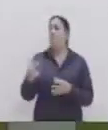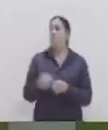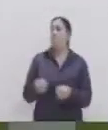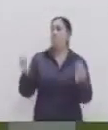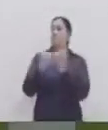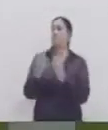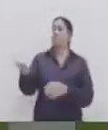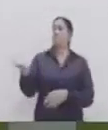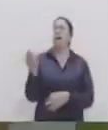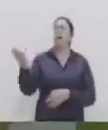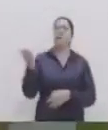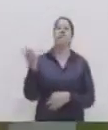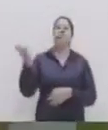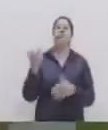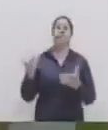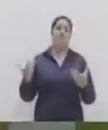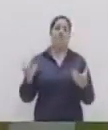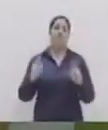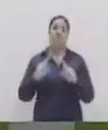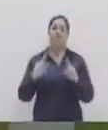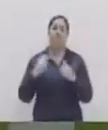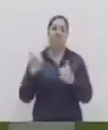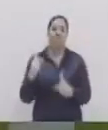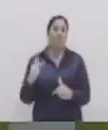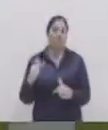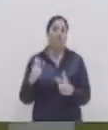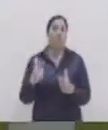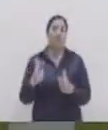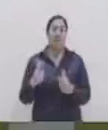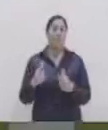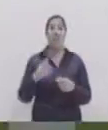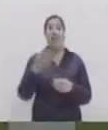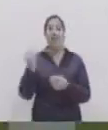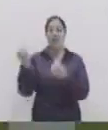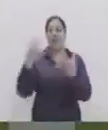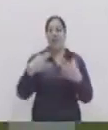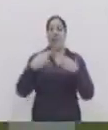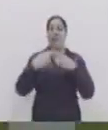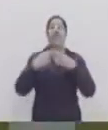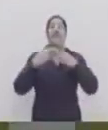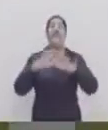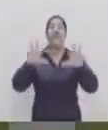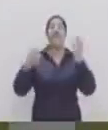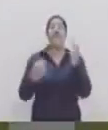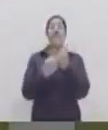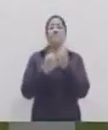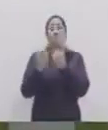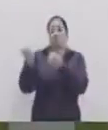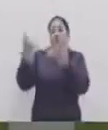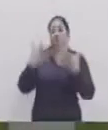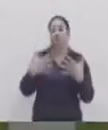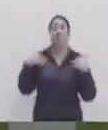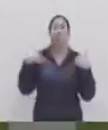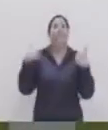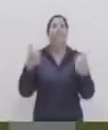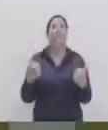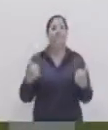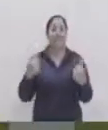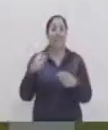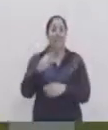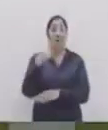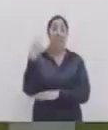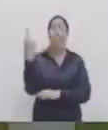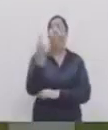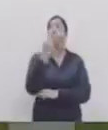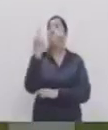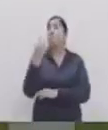entonces debemos de aprender a tener esa medida y la red de apoyo lo que nos brinda es el bienestar, ¿verdad? Entonces es muy importante